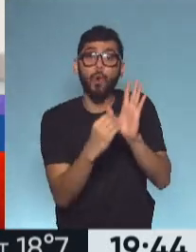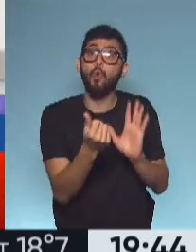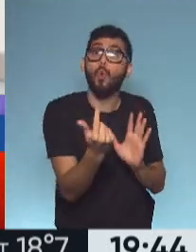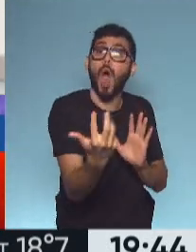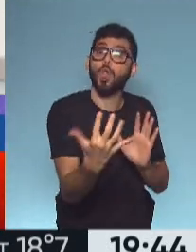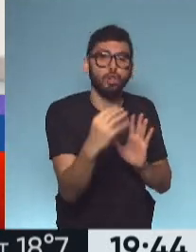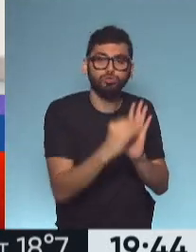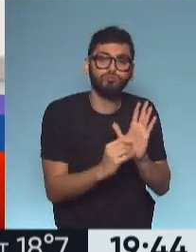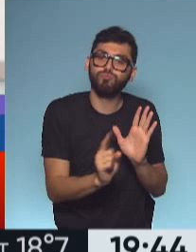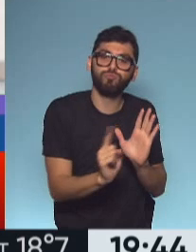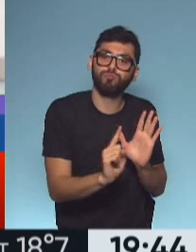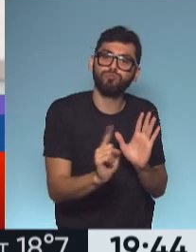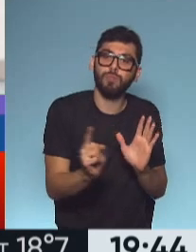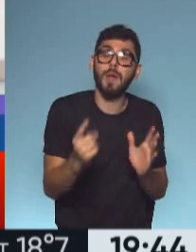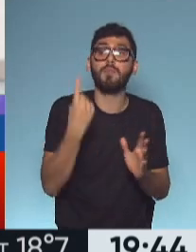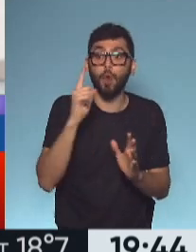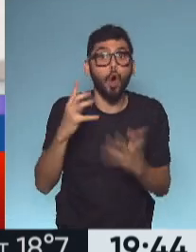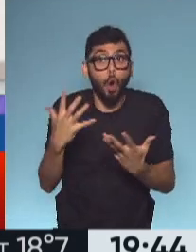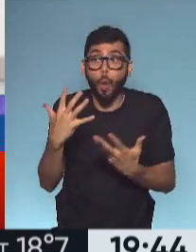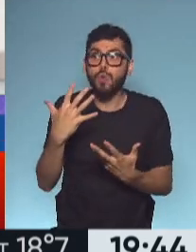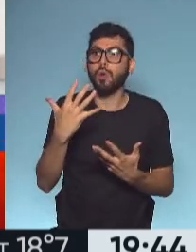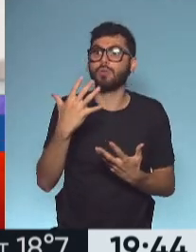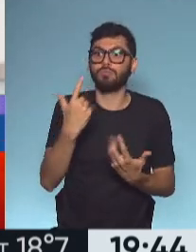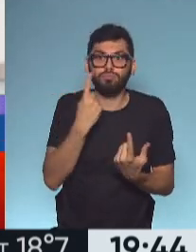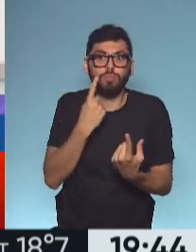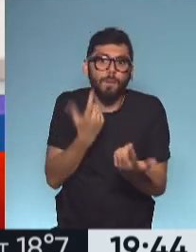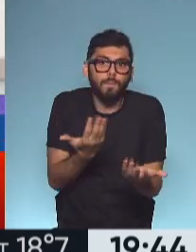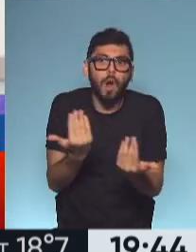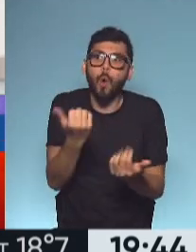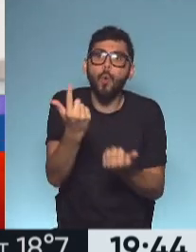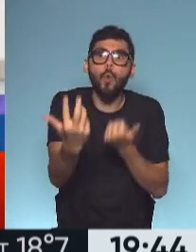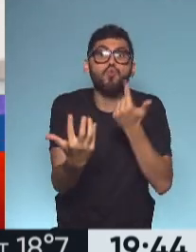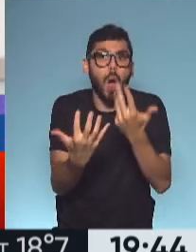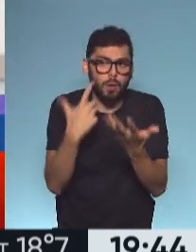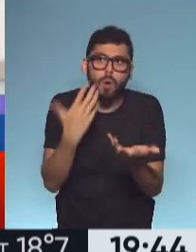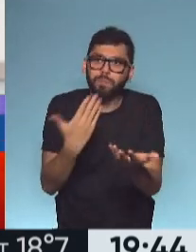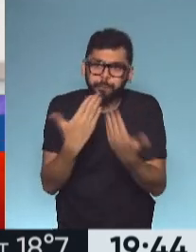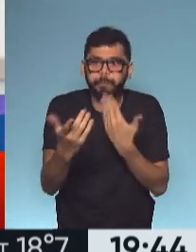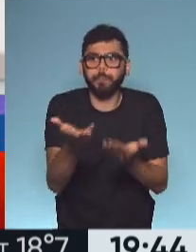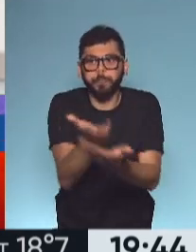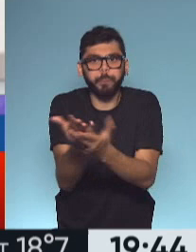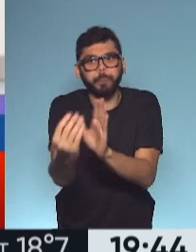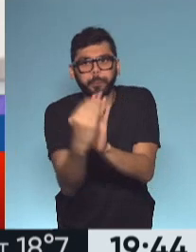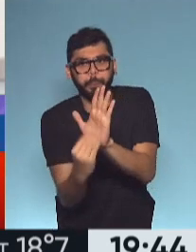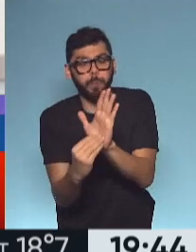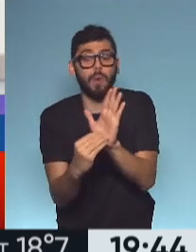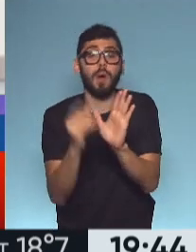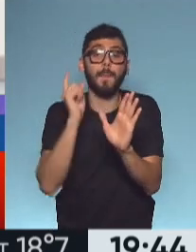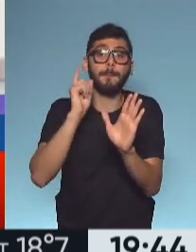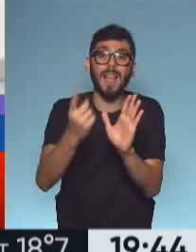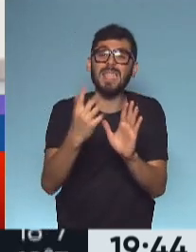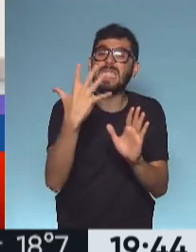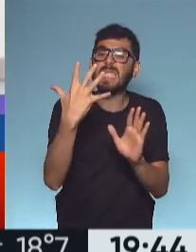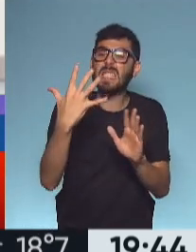hasta el momento, pero por supuesto hacemos un seguimiento y por supuesto también tenemos un diálogo constante con las 5